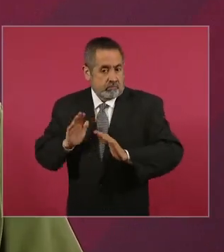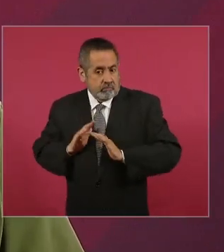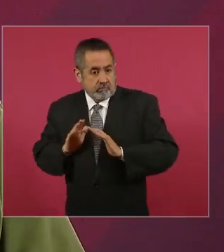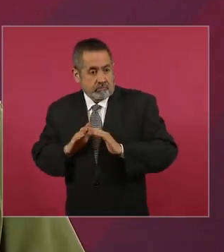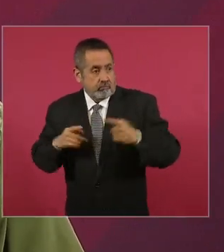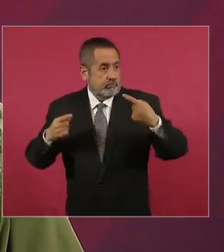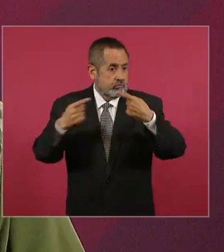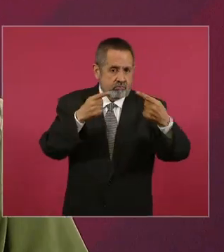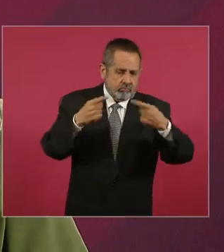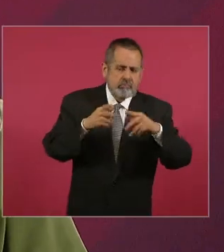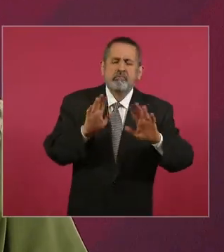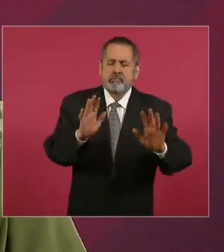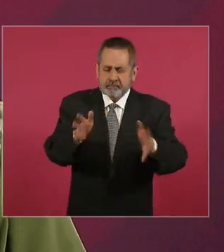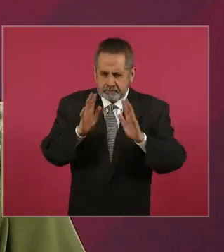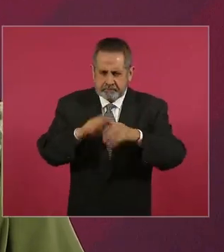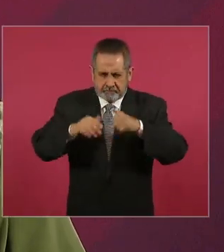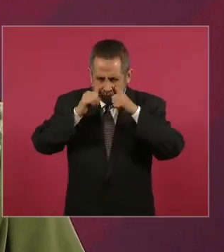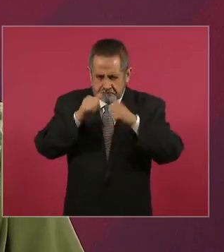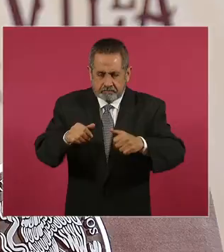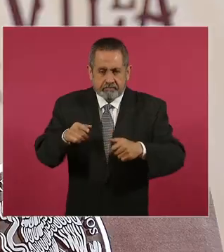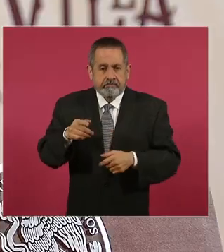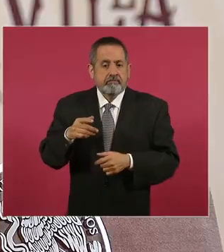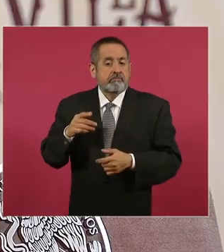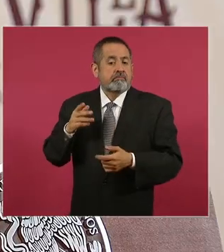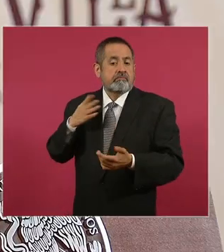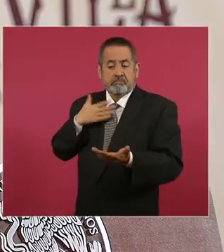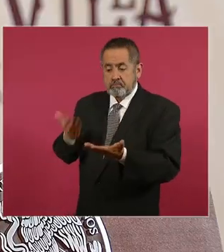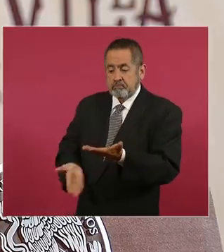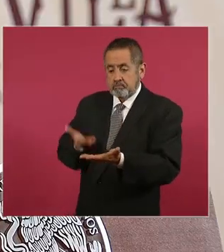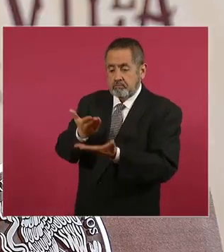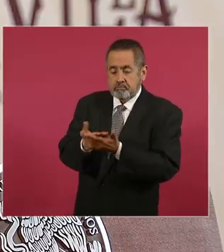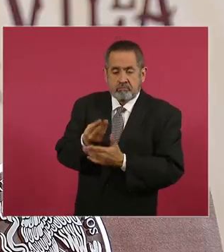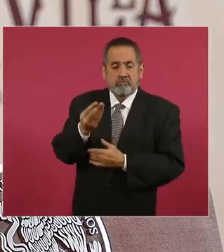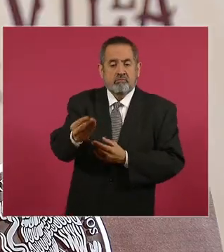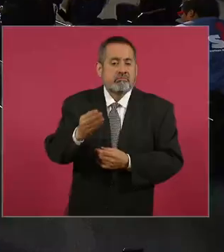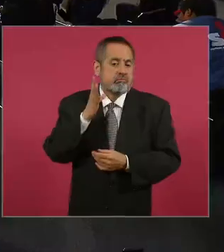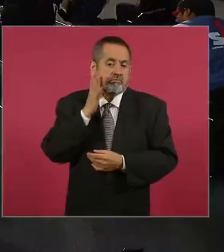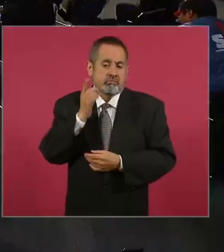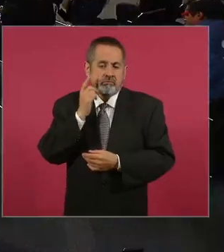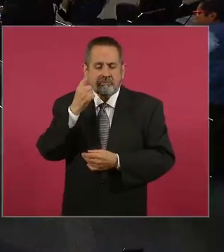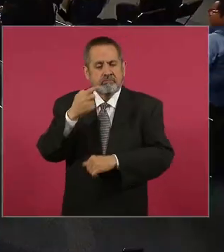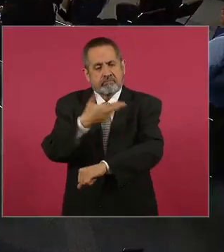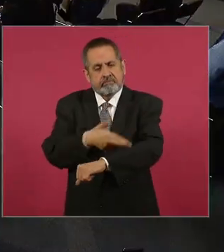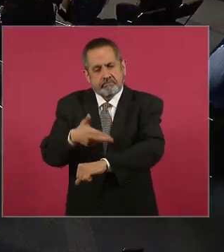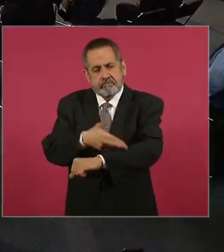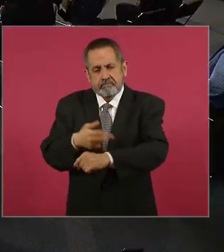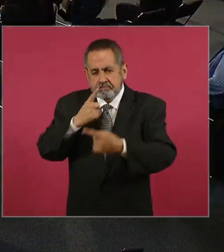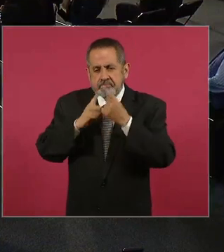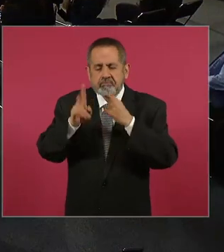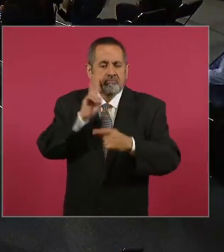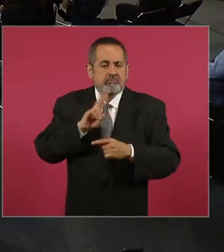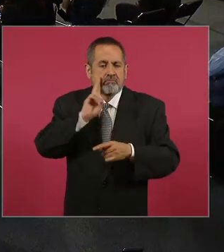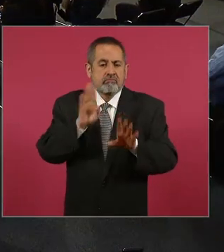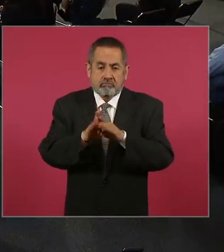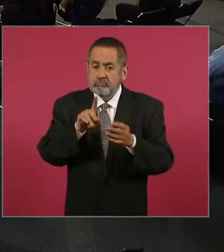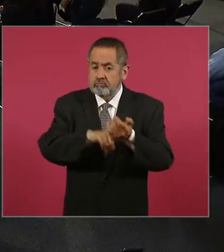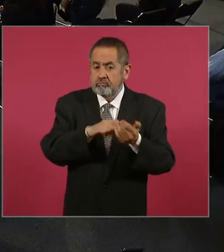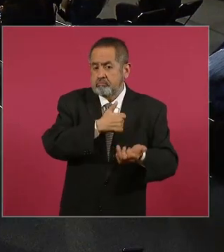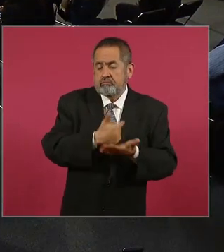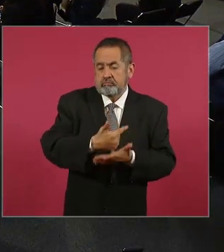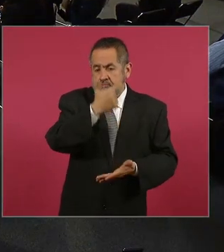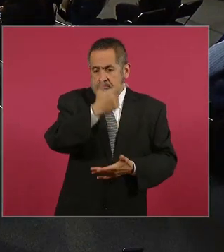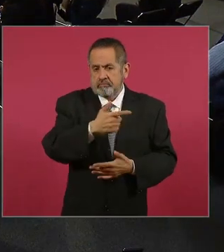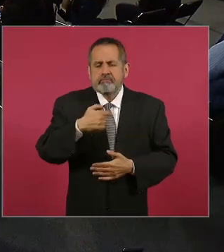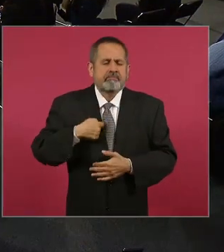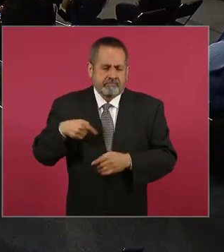seguridad. Eso está ya en el Congreso, pues eso es en relación a la gravedad y a la importancia